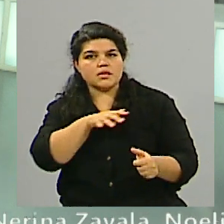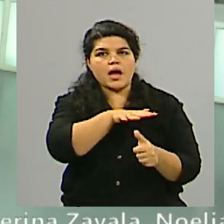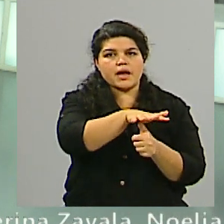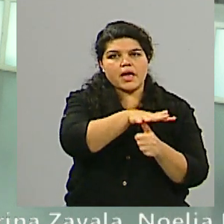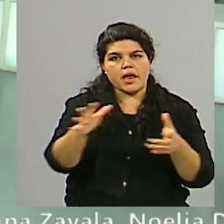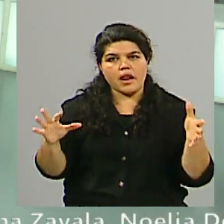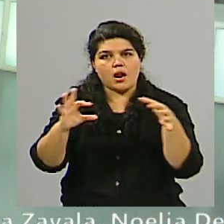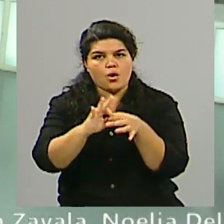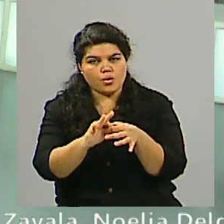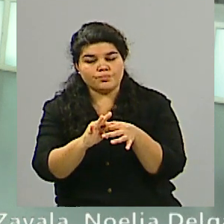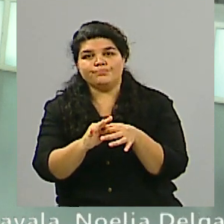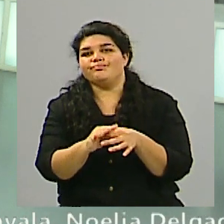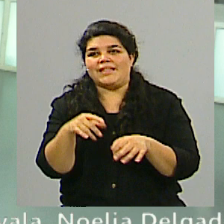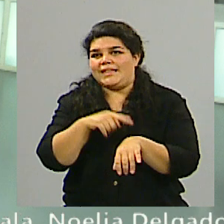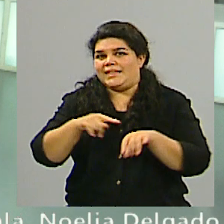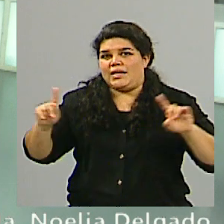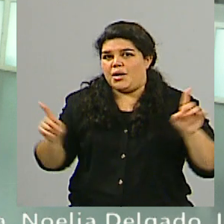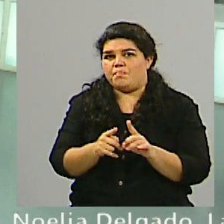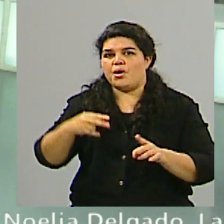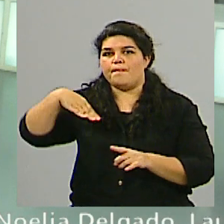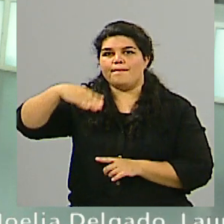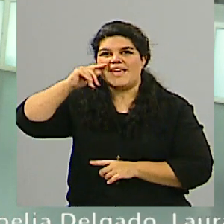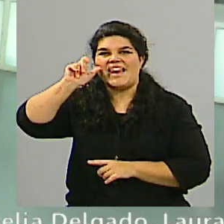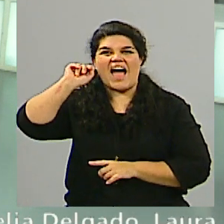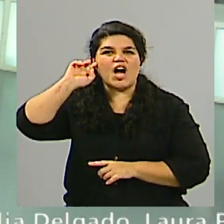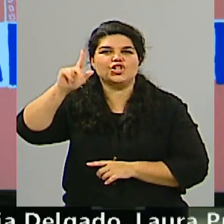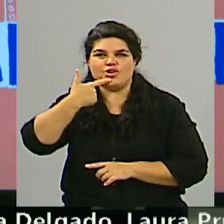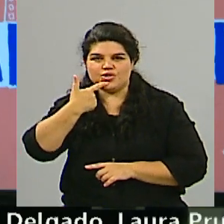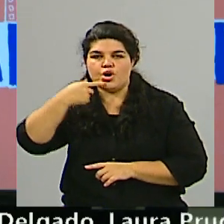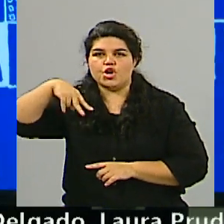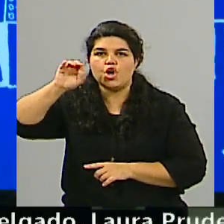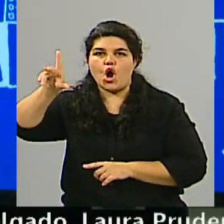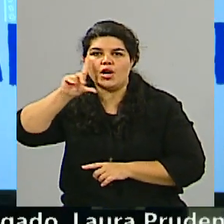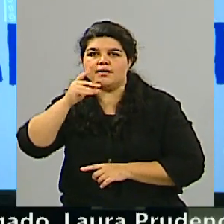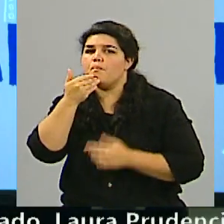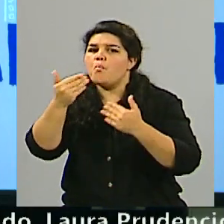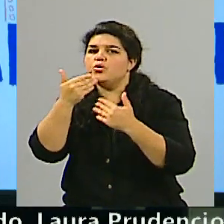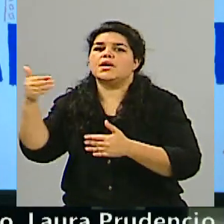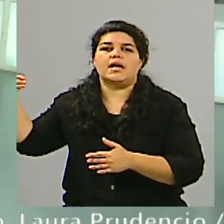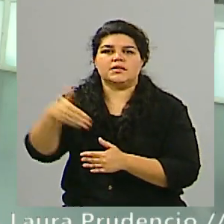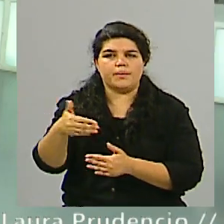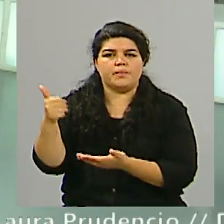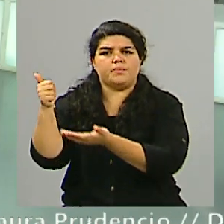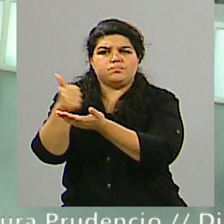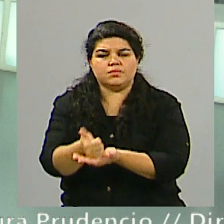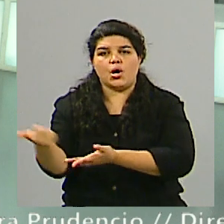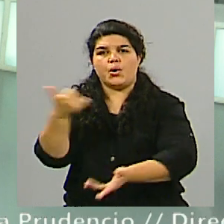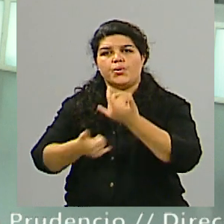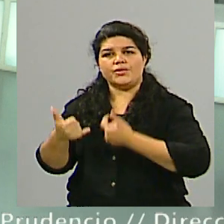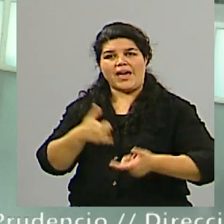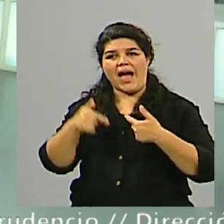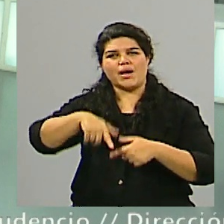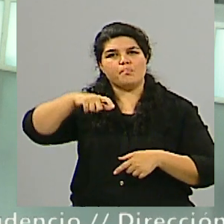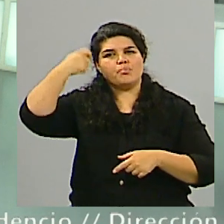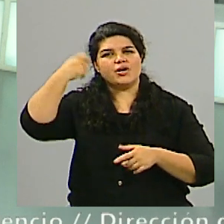No tenemos más tiempo, doctora Milagros Noli. Desde ya, muchísimas gracias por haber venido a los estudios de Señal U, a Apuntes, para